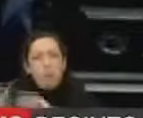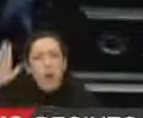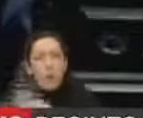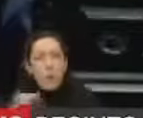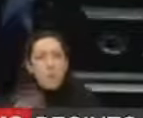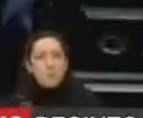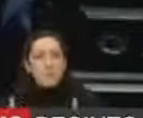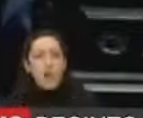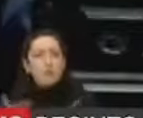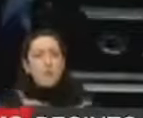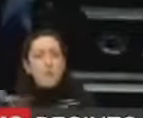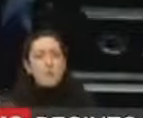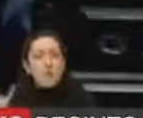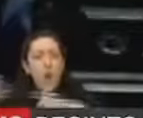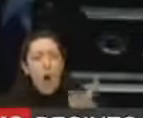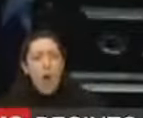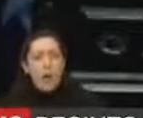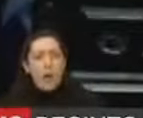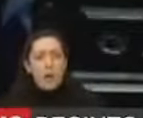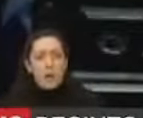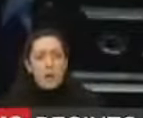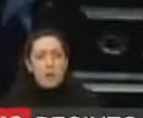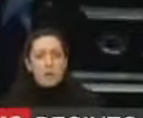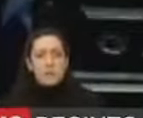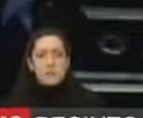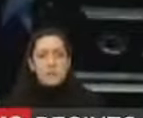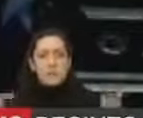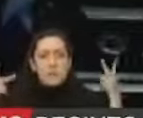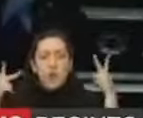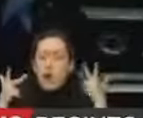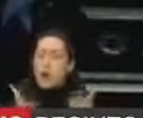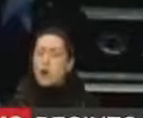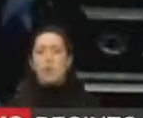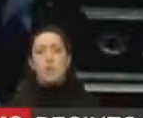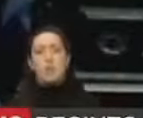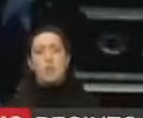minutos y bueno, los jubilados lo saben y por eso están esperando el voto de los diputados.